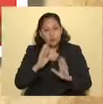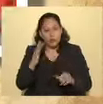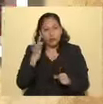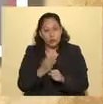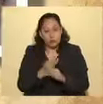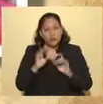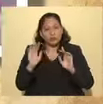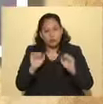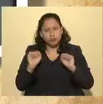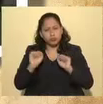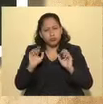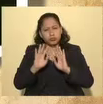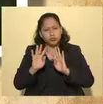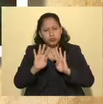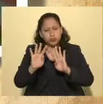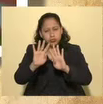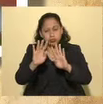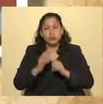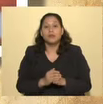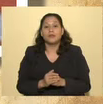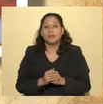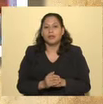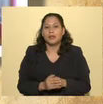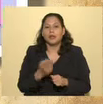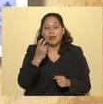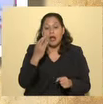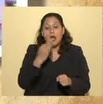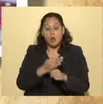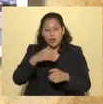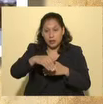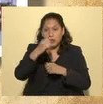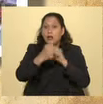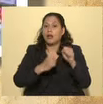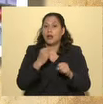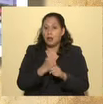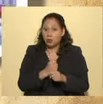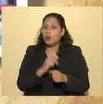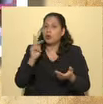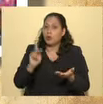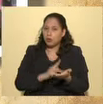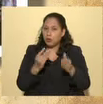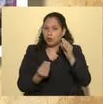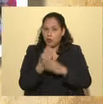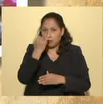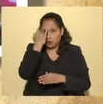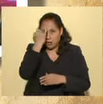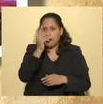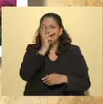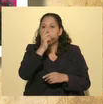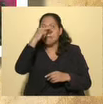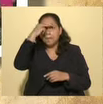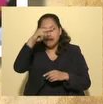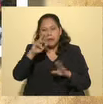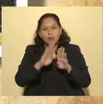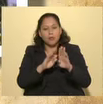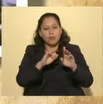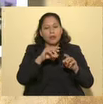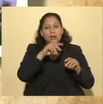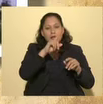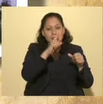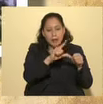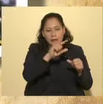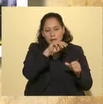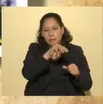Entonces, un maratón que en este año hicimos un concepto innovador con la palabra México, con las letras, como viene